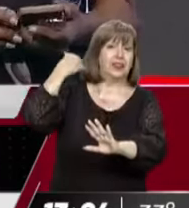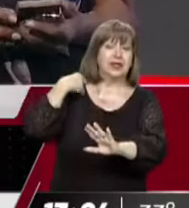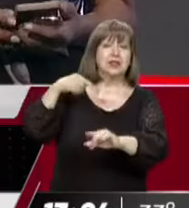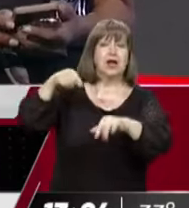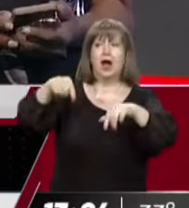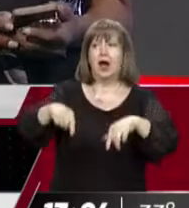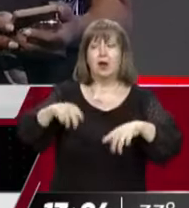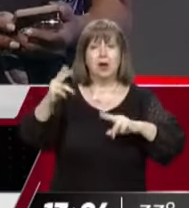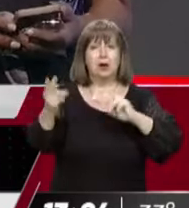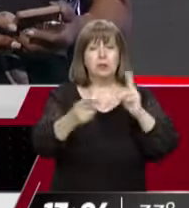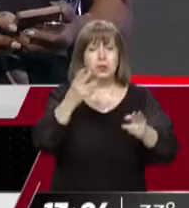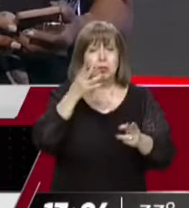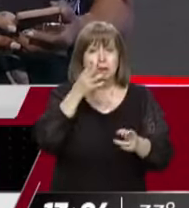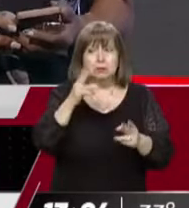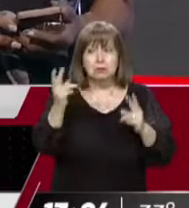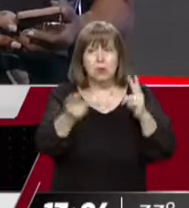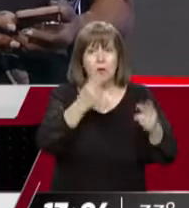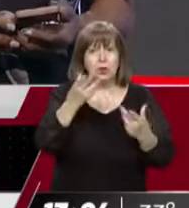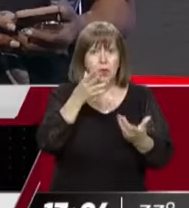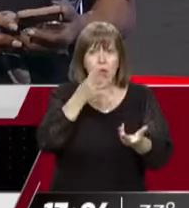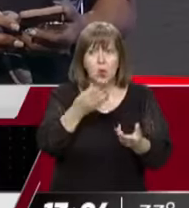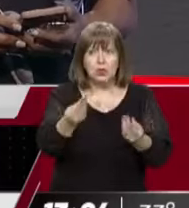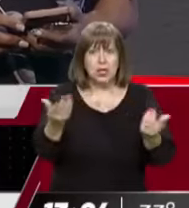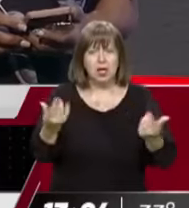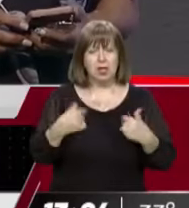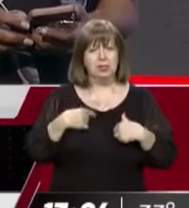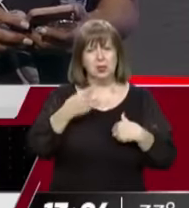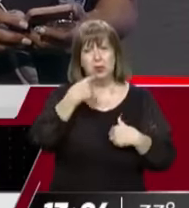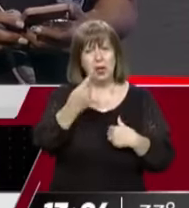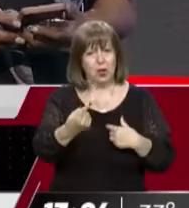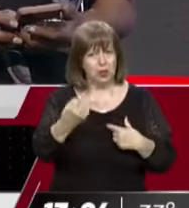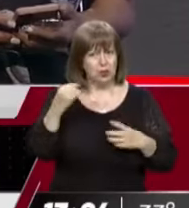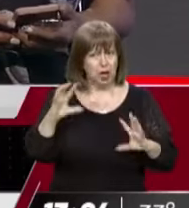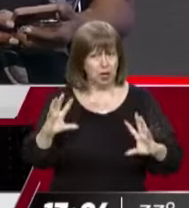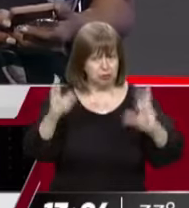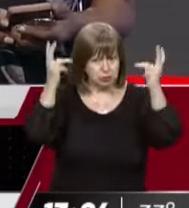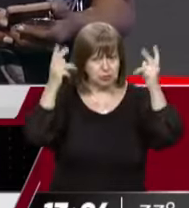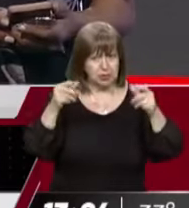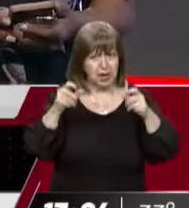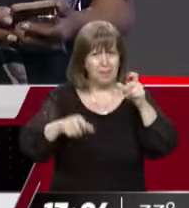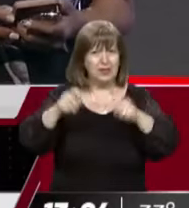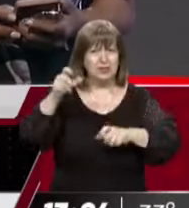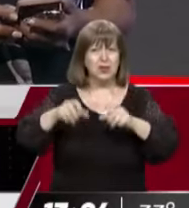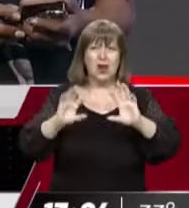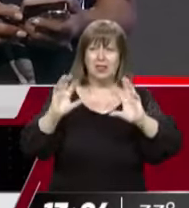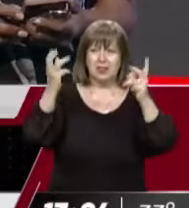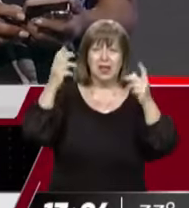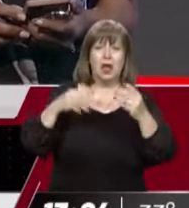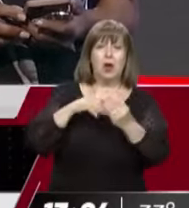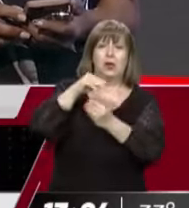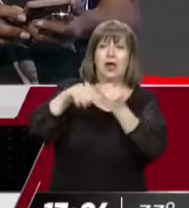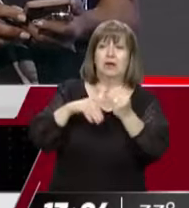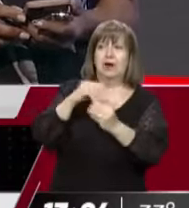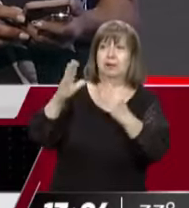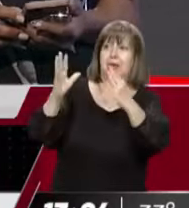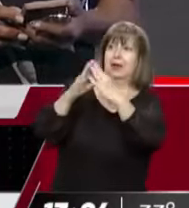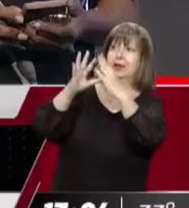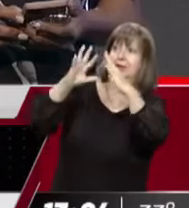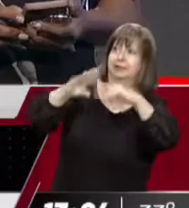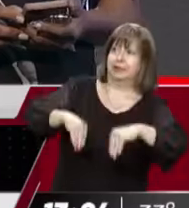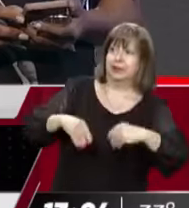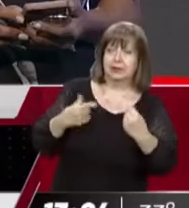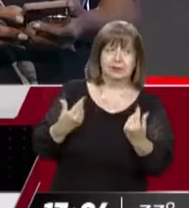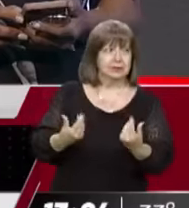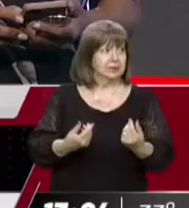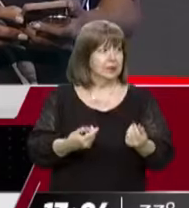este acto de delincuencia. ¿Hay enojo, hay bronca, hay ánimo de revancha? Digo, un tipo, una familia que perdió todo por alguien a